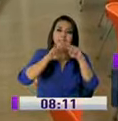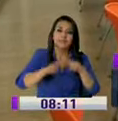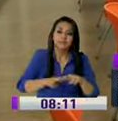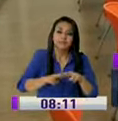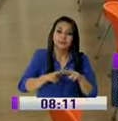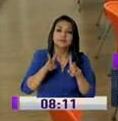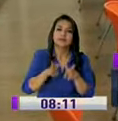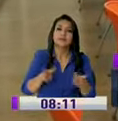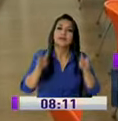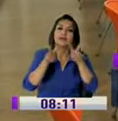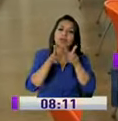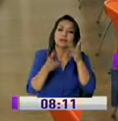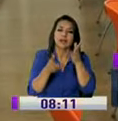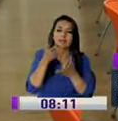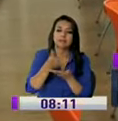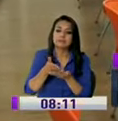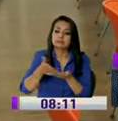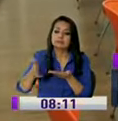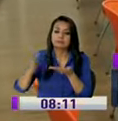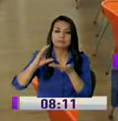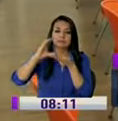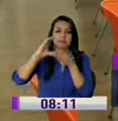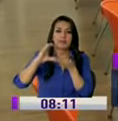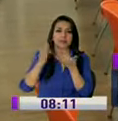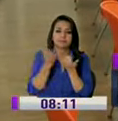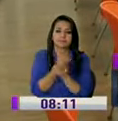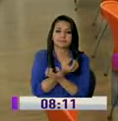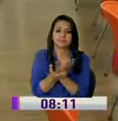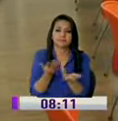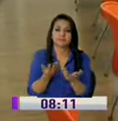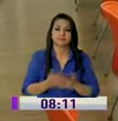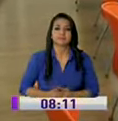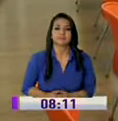estos excedentes. Para ello les hemos preparado el siguiente informe.